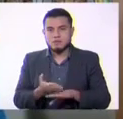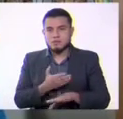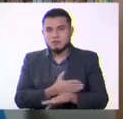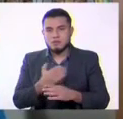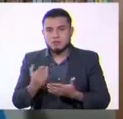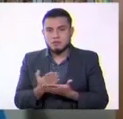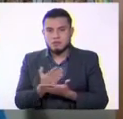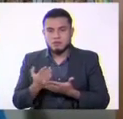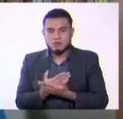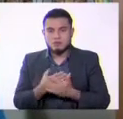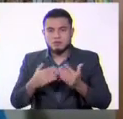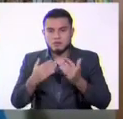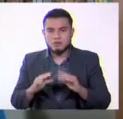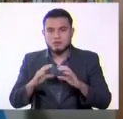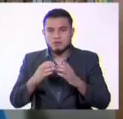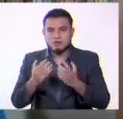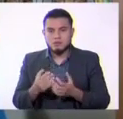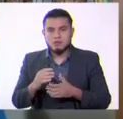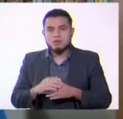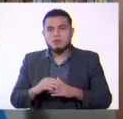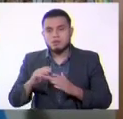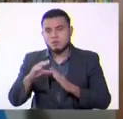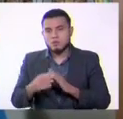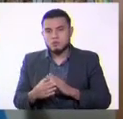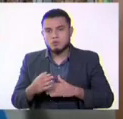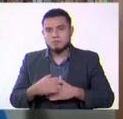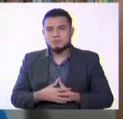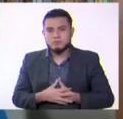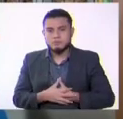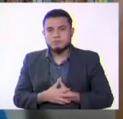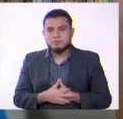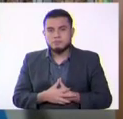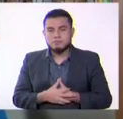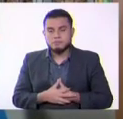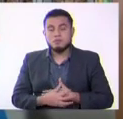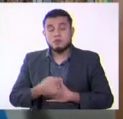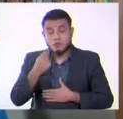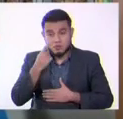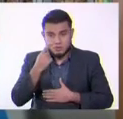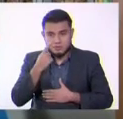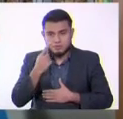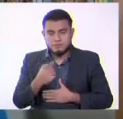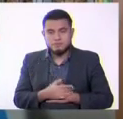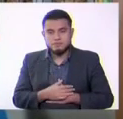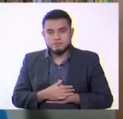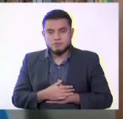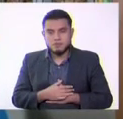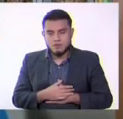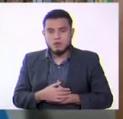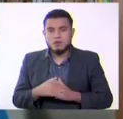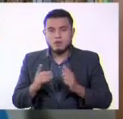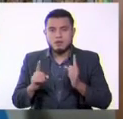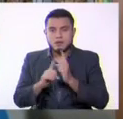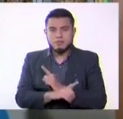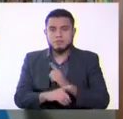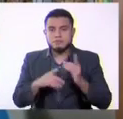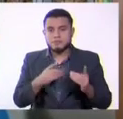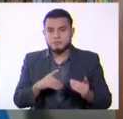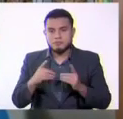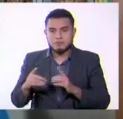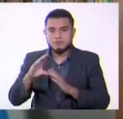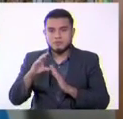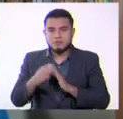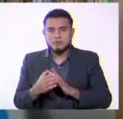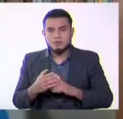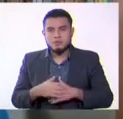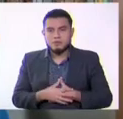diferentes conceptos de cultura y destacamos aquellos conceptos de cultura donde se enfatiza el cambio como dinámica cultural.